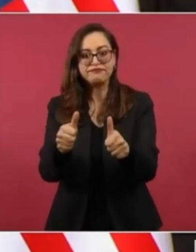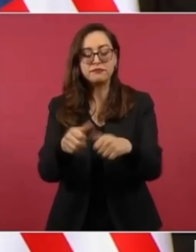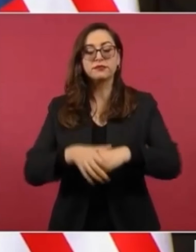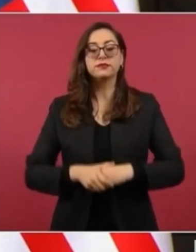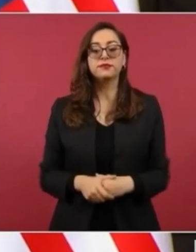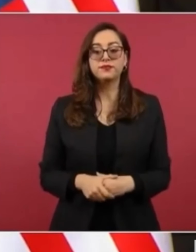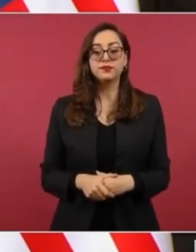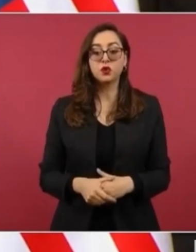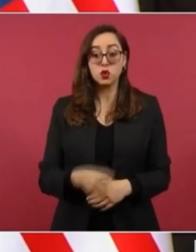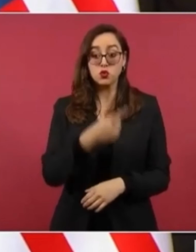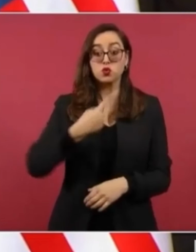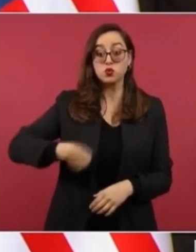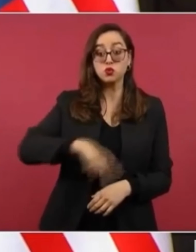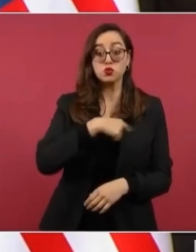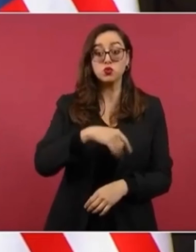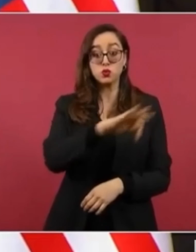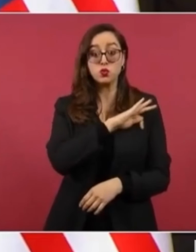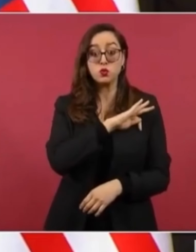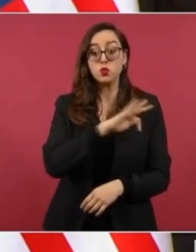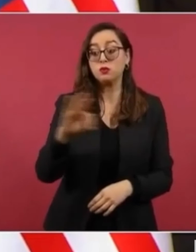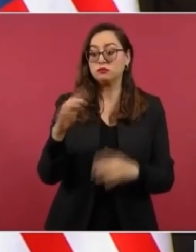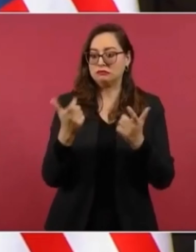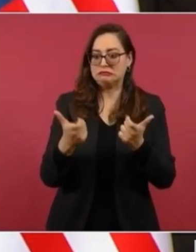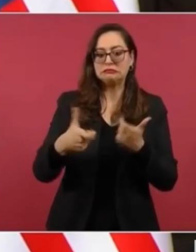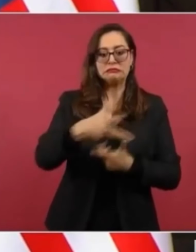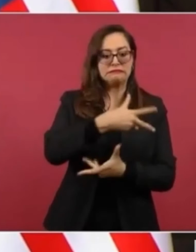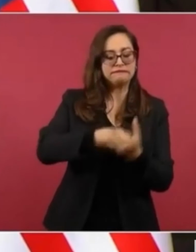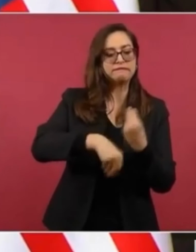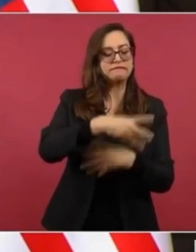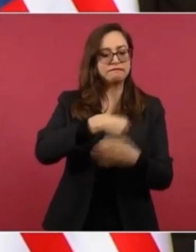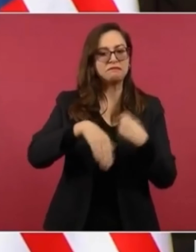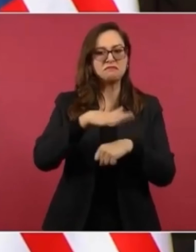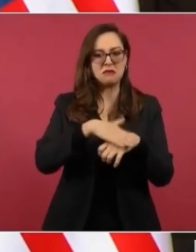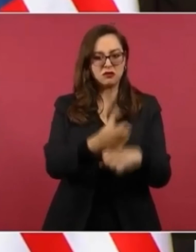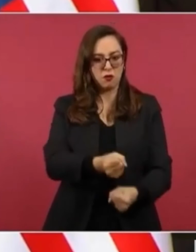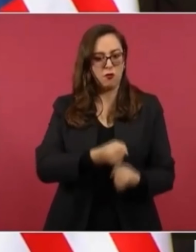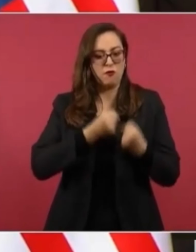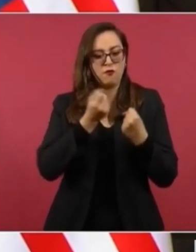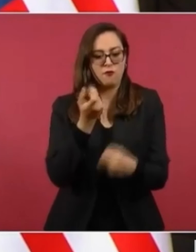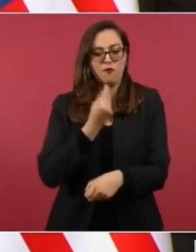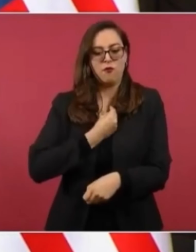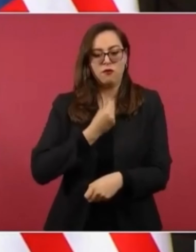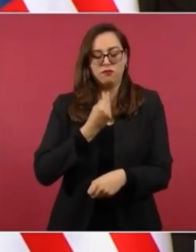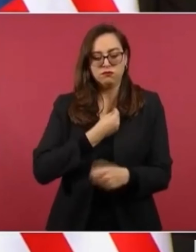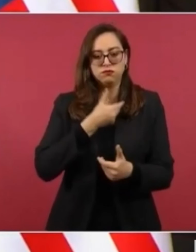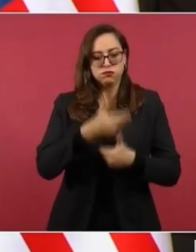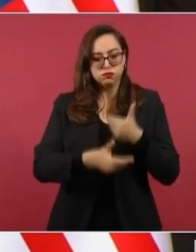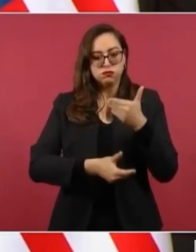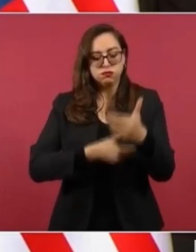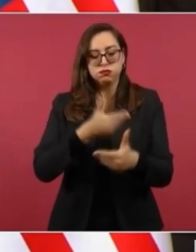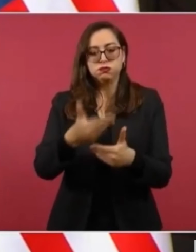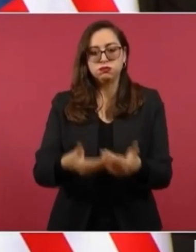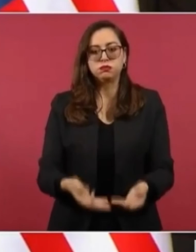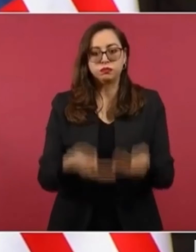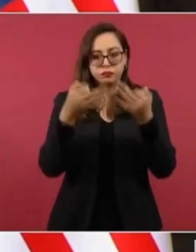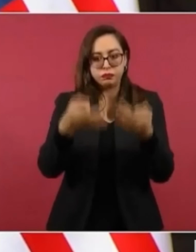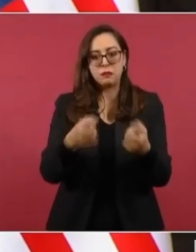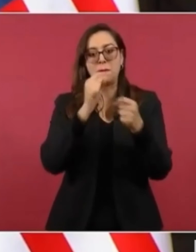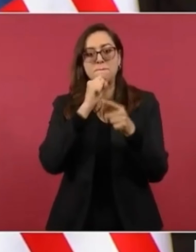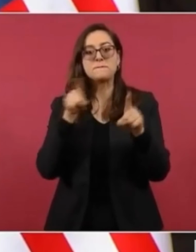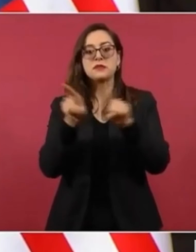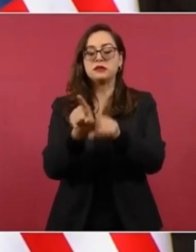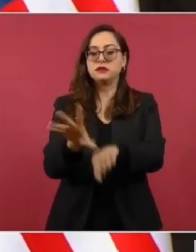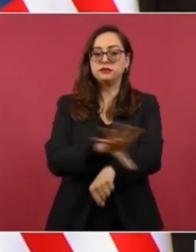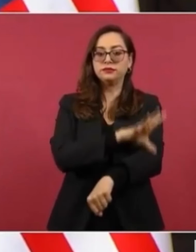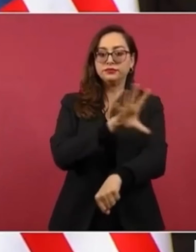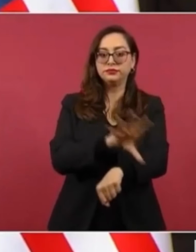Podemos impulsar nuestra resiliencia económica aún más mediante nuestro trabajo para crear una economía limpia. Cosas como la